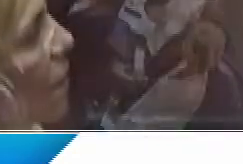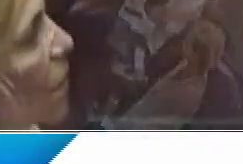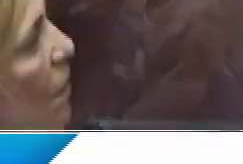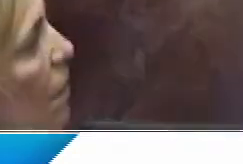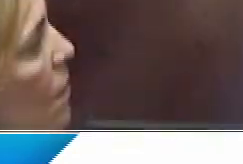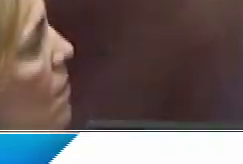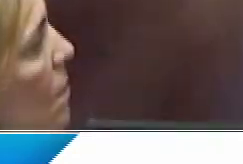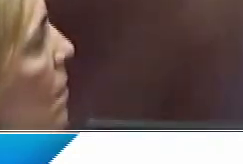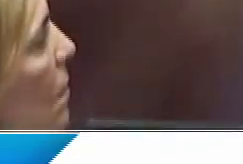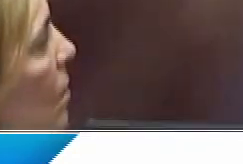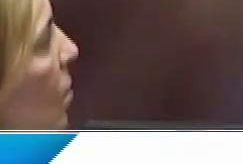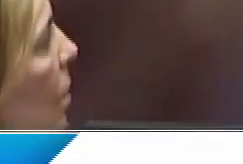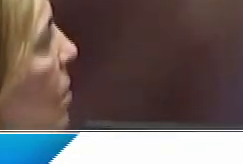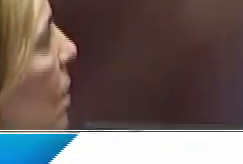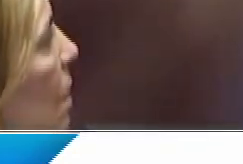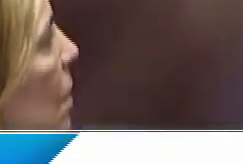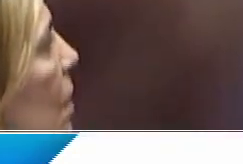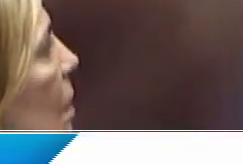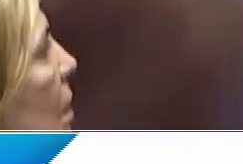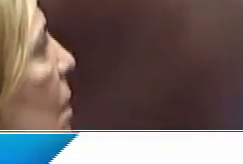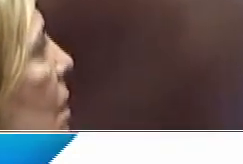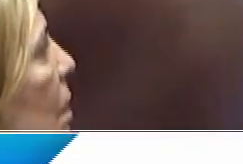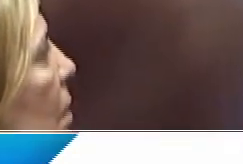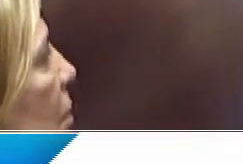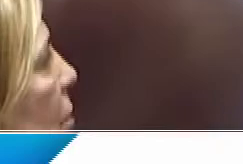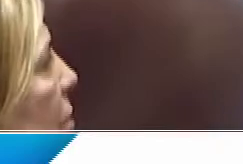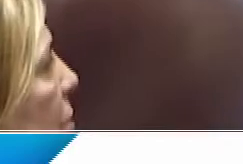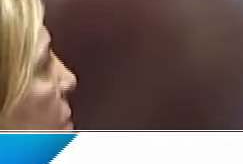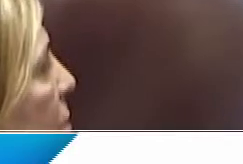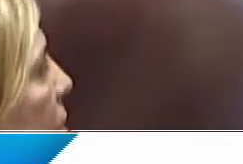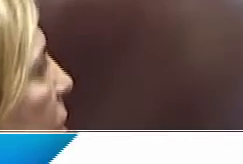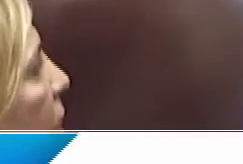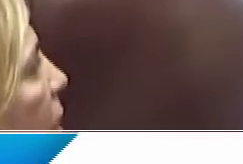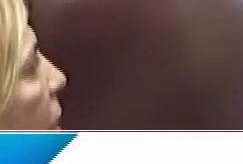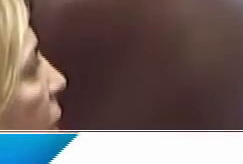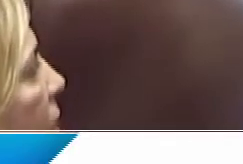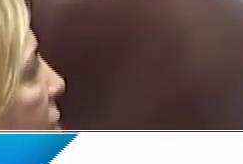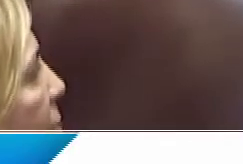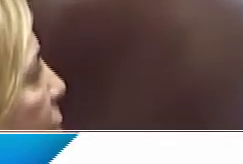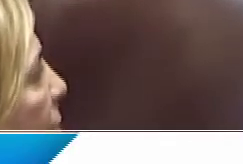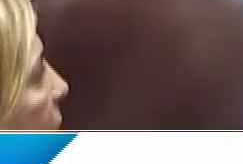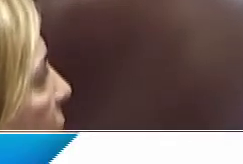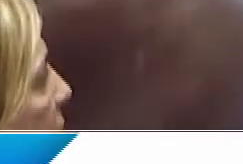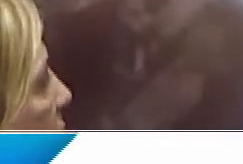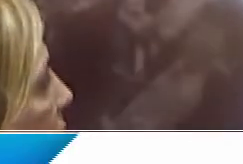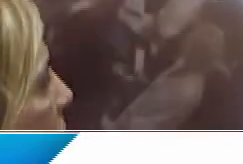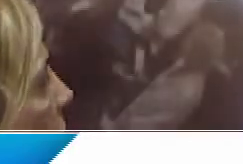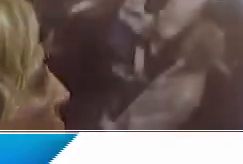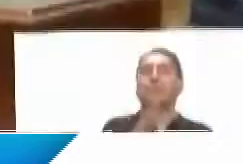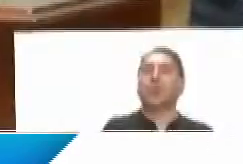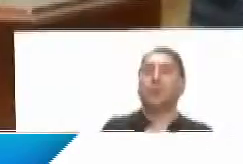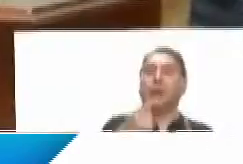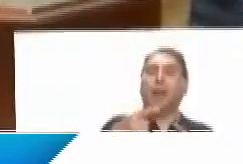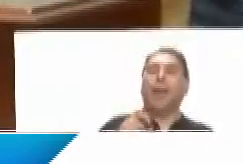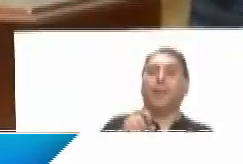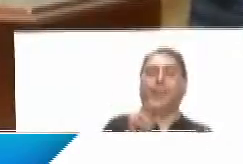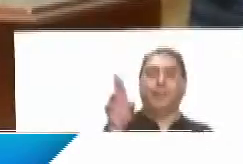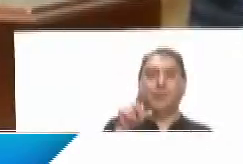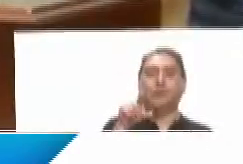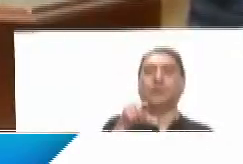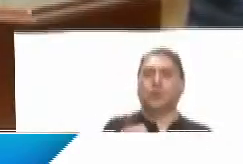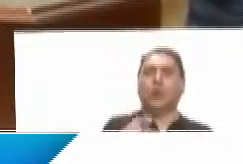allá que por estas horas Unión por la Patria está teniendo una reunión interna conducido por José Mayans y